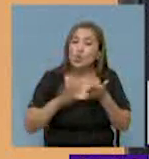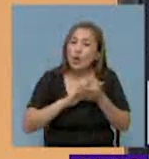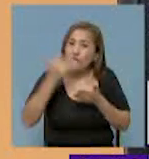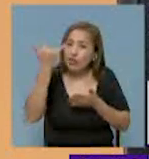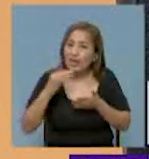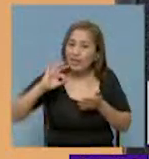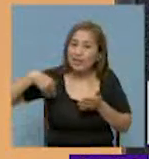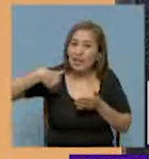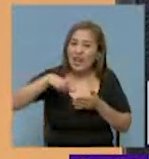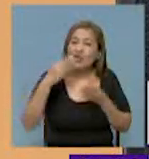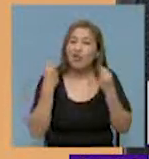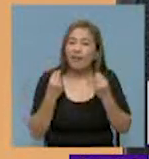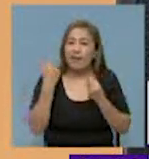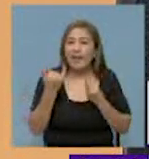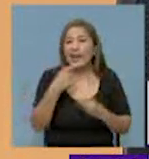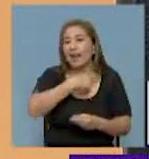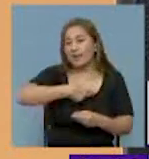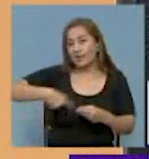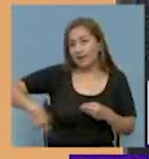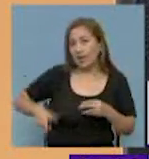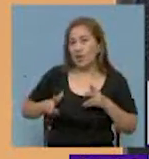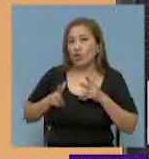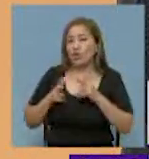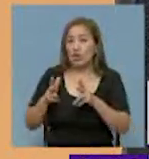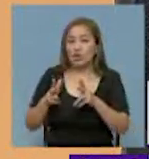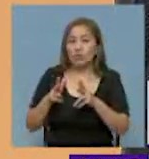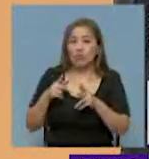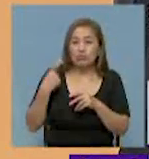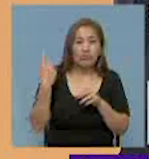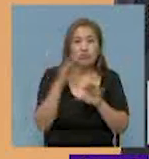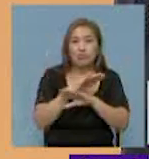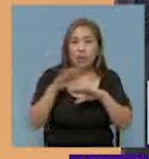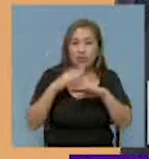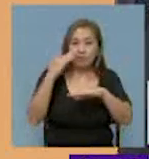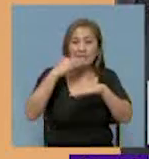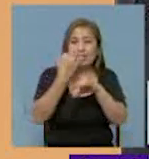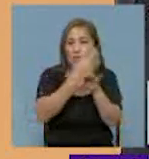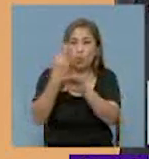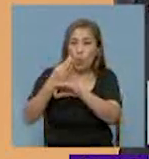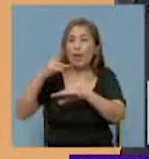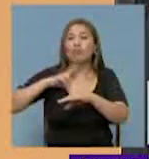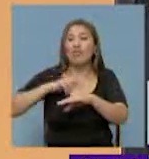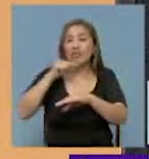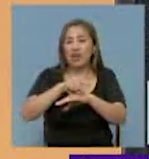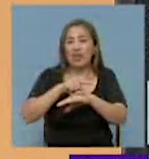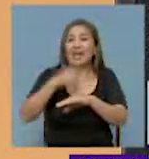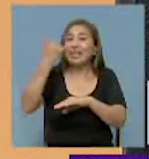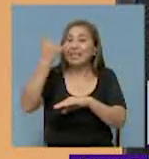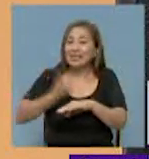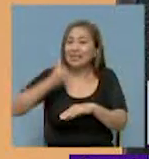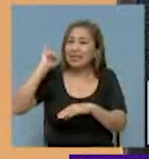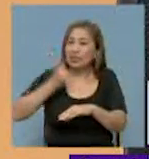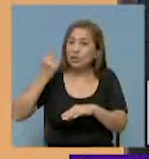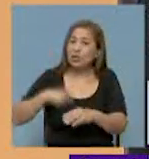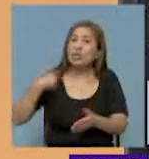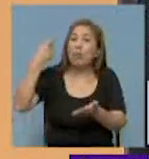este año es que el estado dijo bueno cada institución privada tiene que hacerse